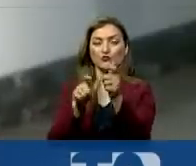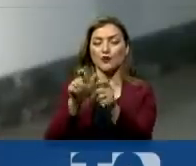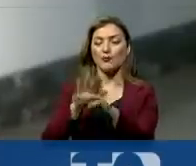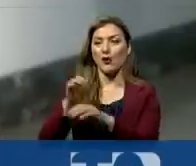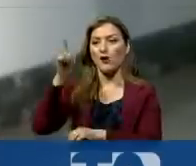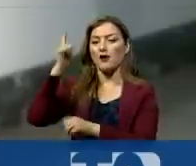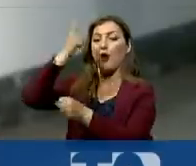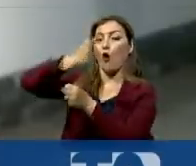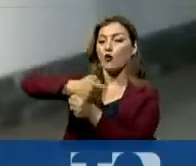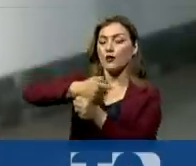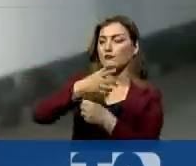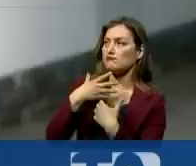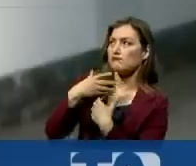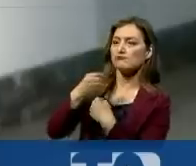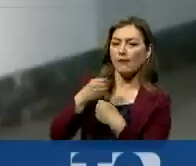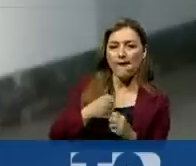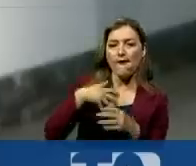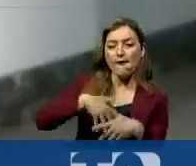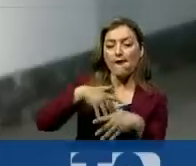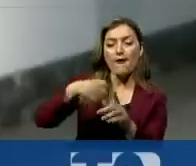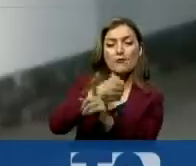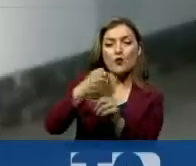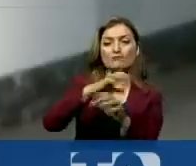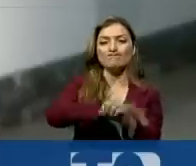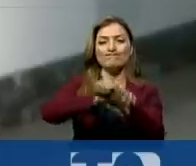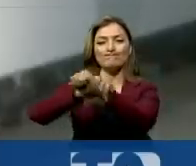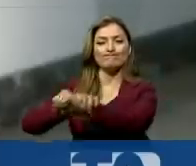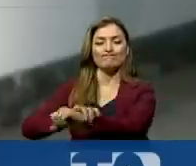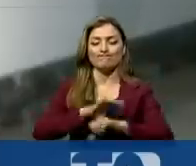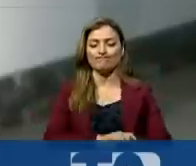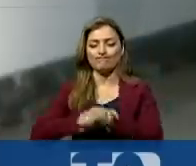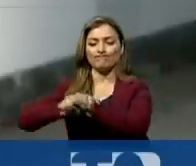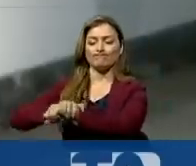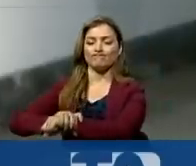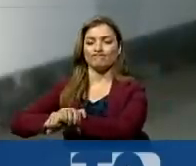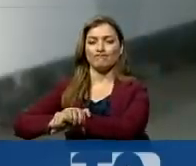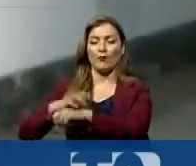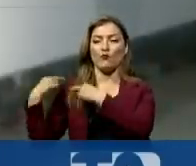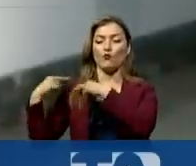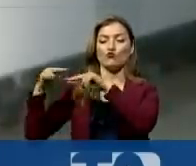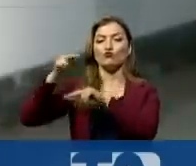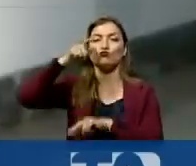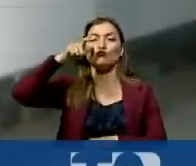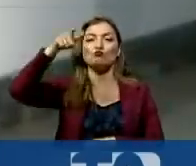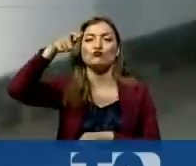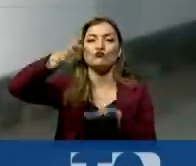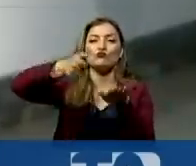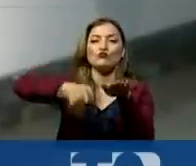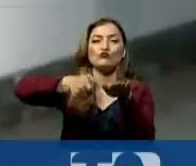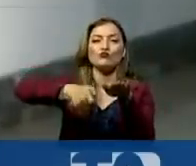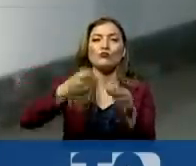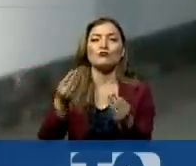estos actos violentos ahora le toca a la fiscalía y al poder judicial actuar